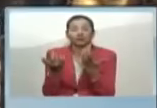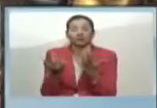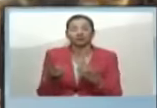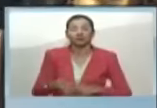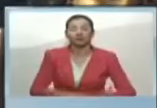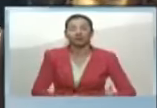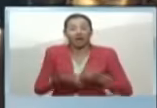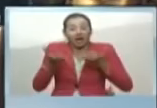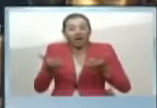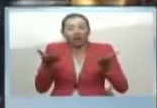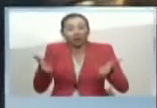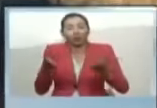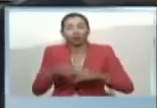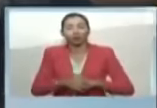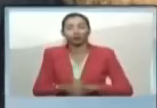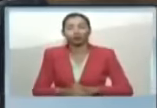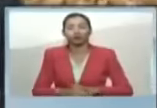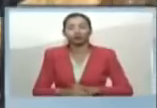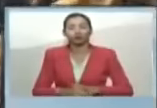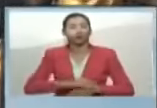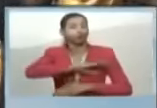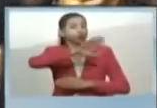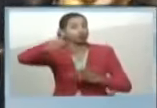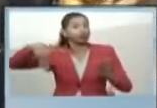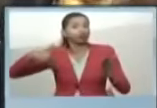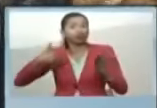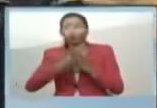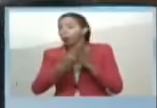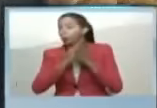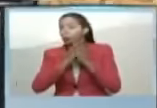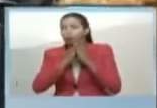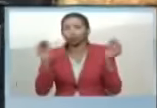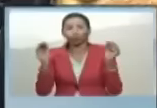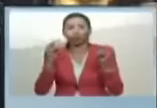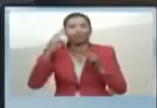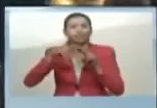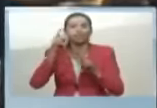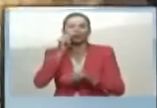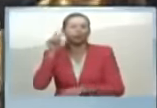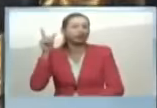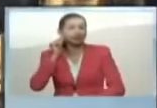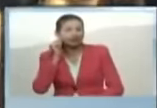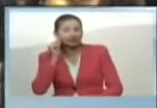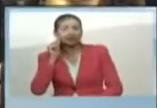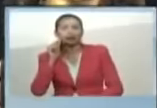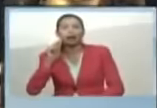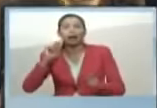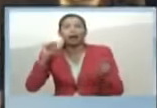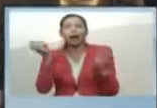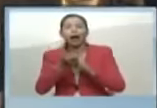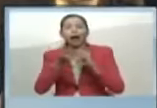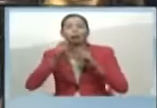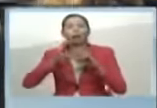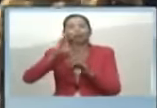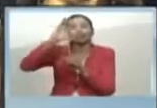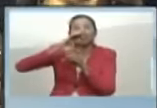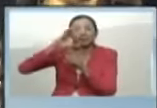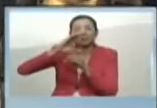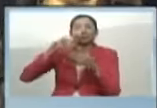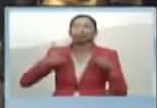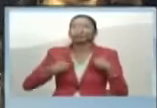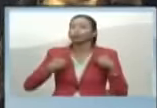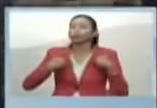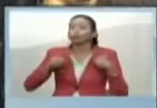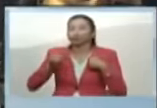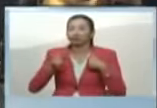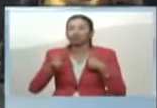contemporáneo, del cual todos los factores, el niño, la niña, los cambios climáticos, son hijos del